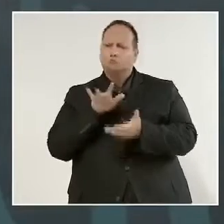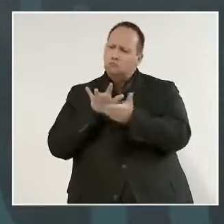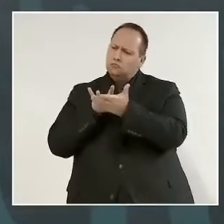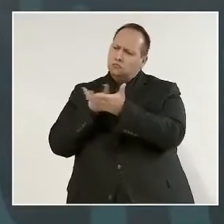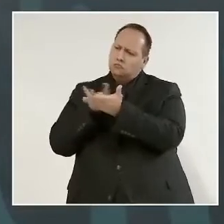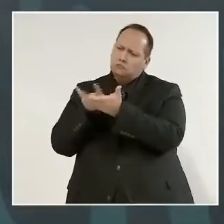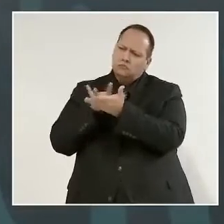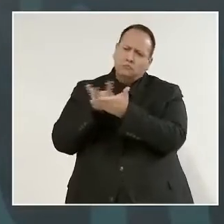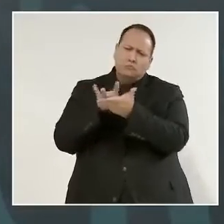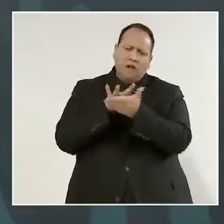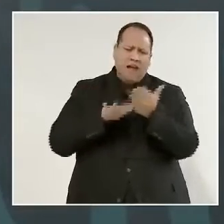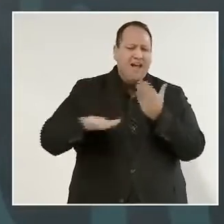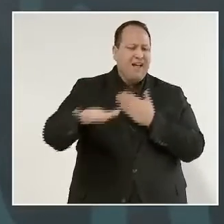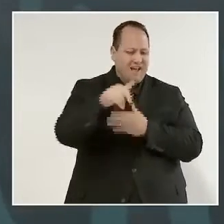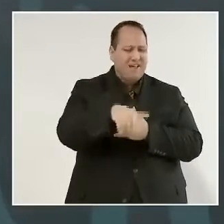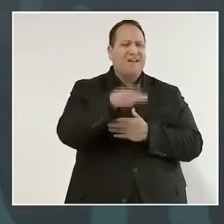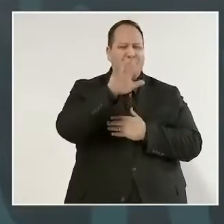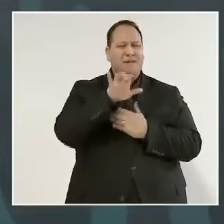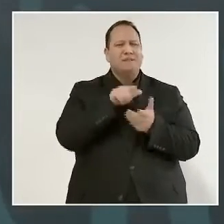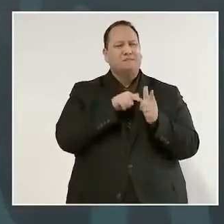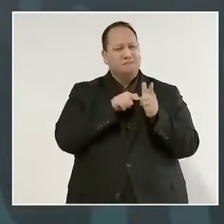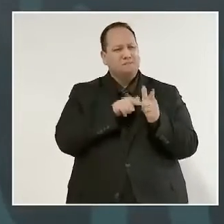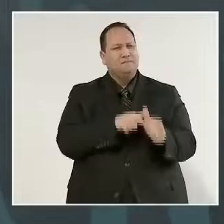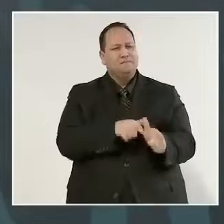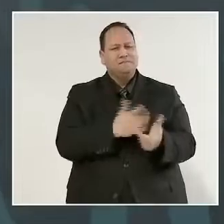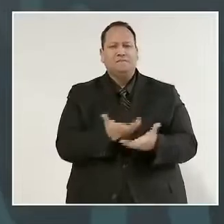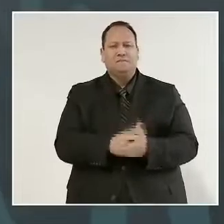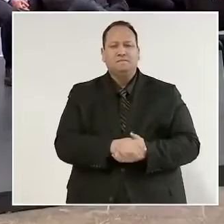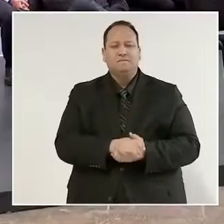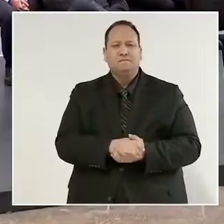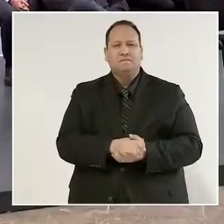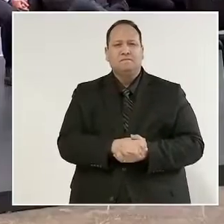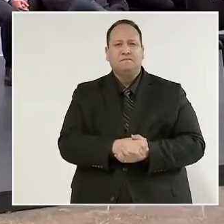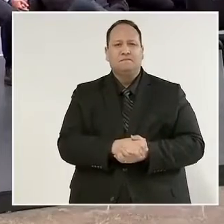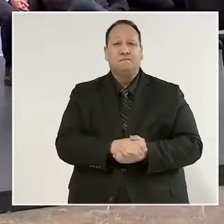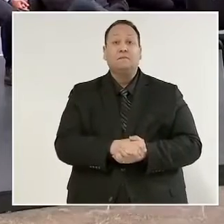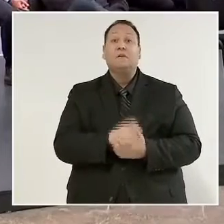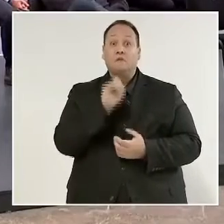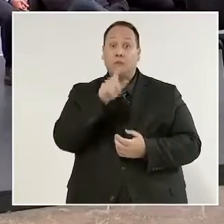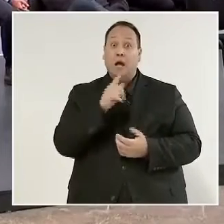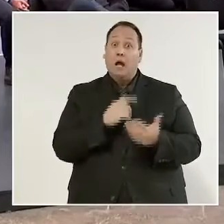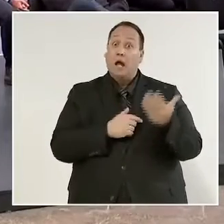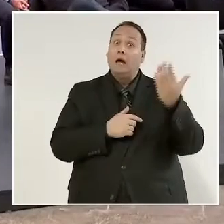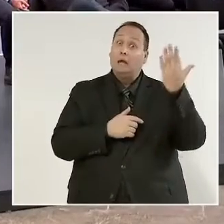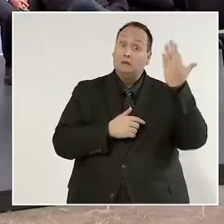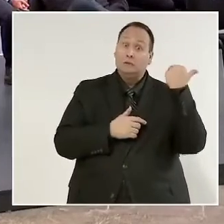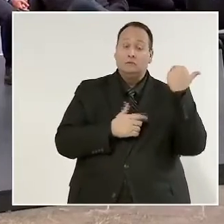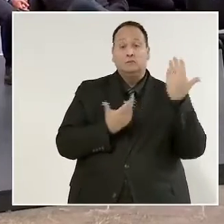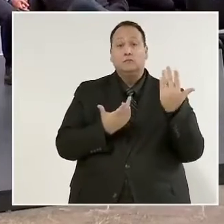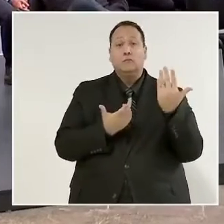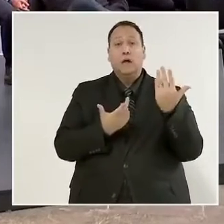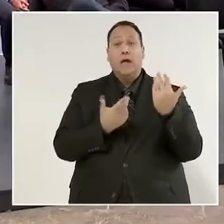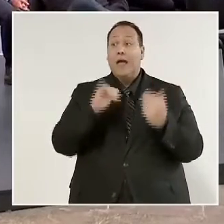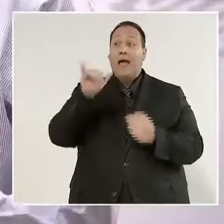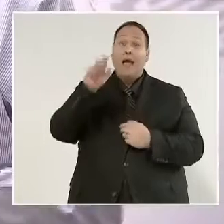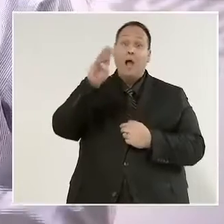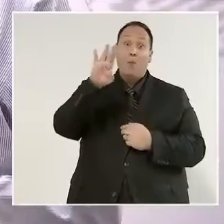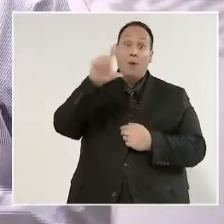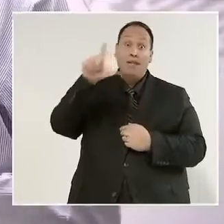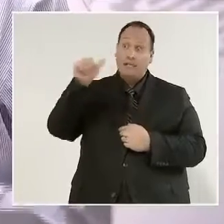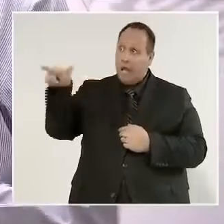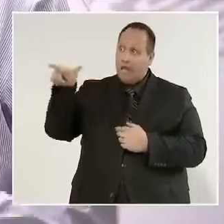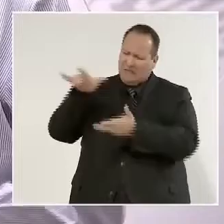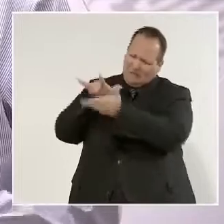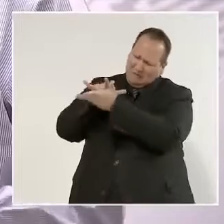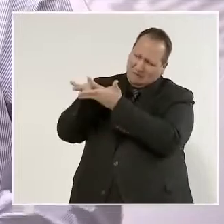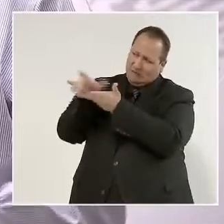apoyando a Baja California, como apoyamos a Jaime Bonilla, que